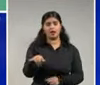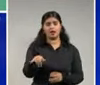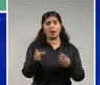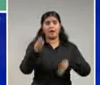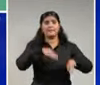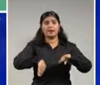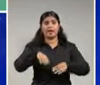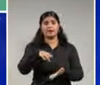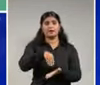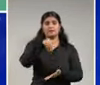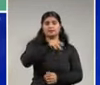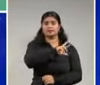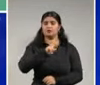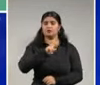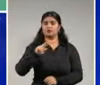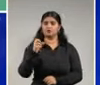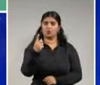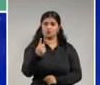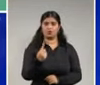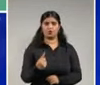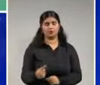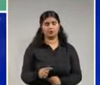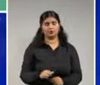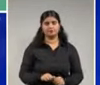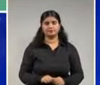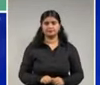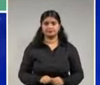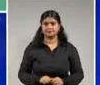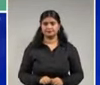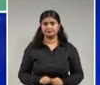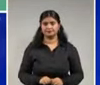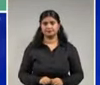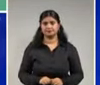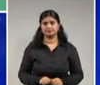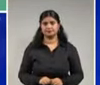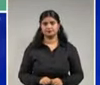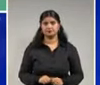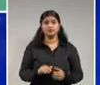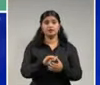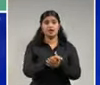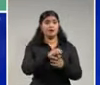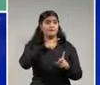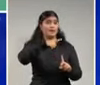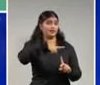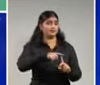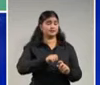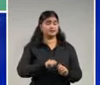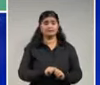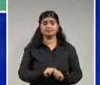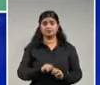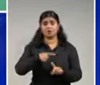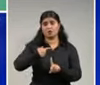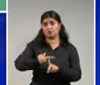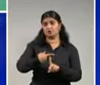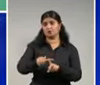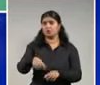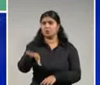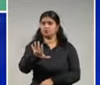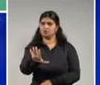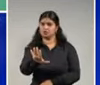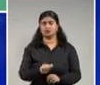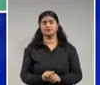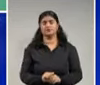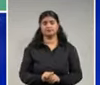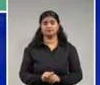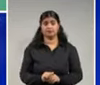de Playa y Plaza de la Revolución. Matanzas confirmó 5 casos autóctonos, 3 más en relación